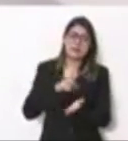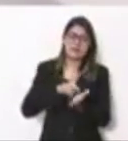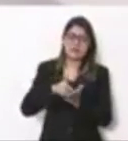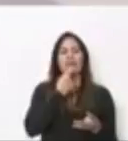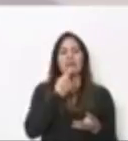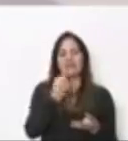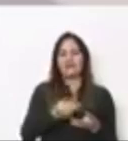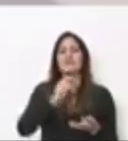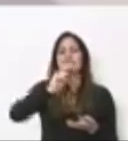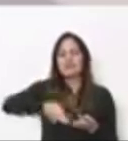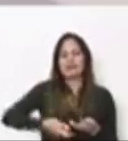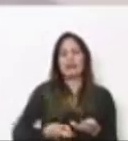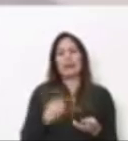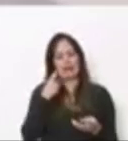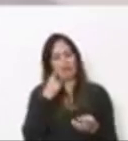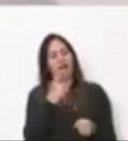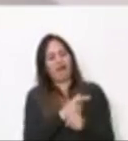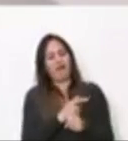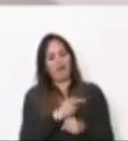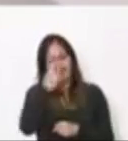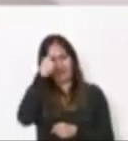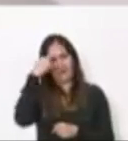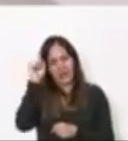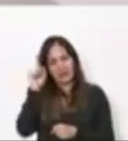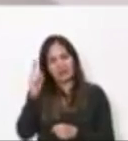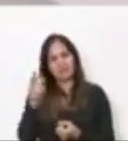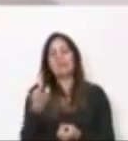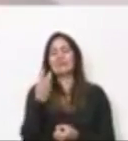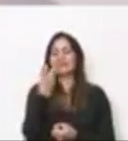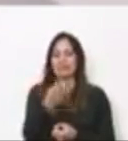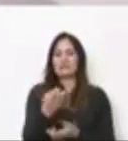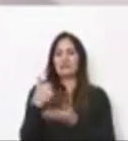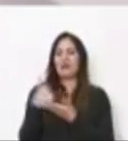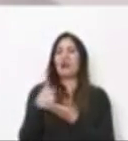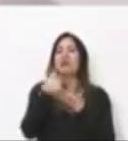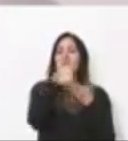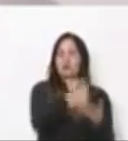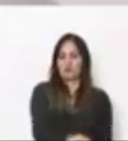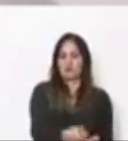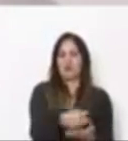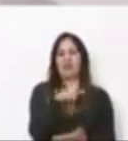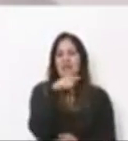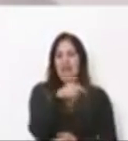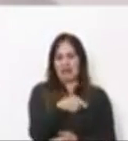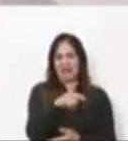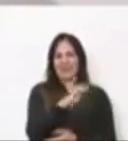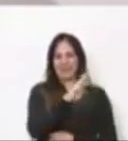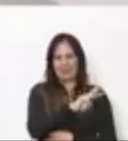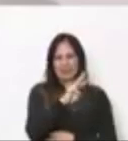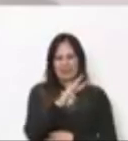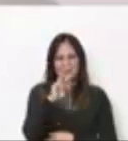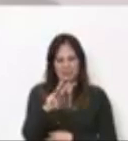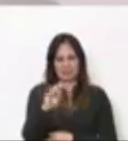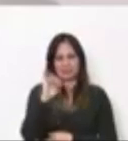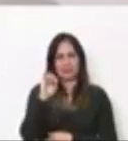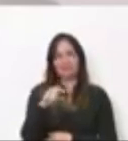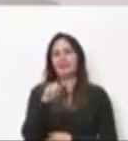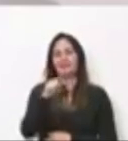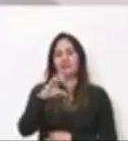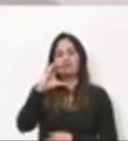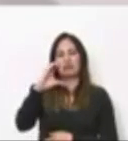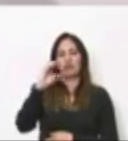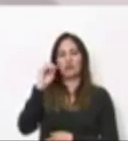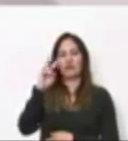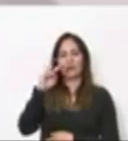a la vida. Digamos, es un abono más a este micrositio que ya teníamos. Del COVID, del